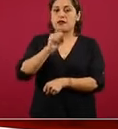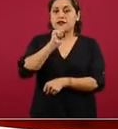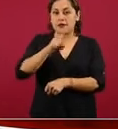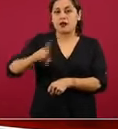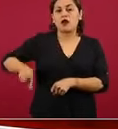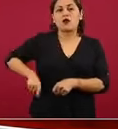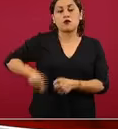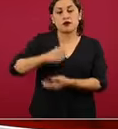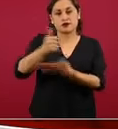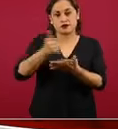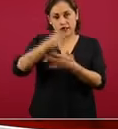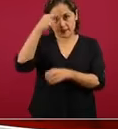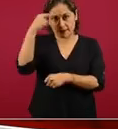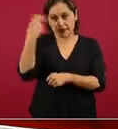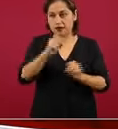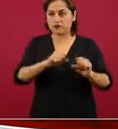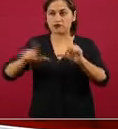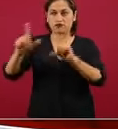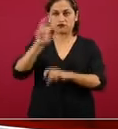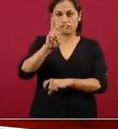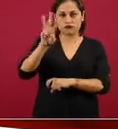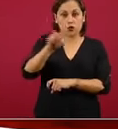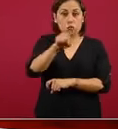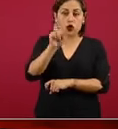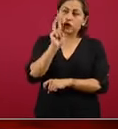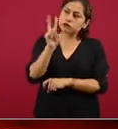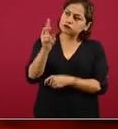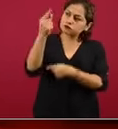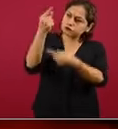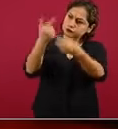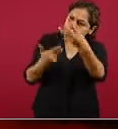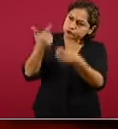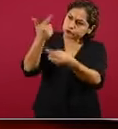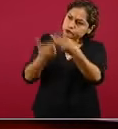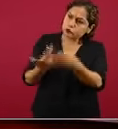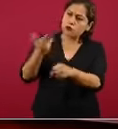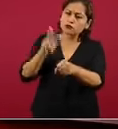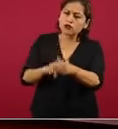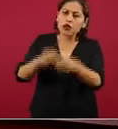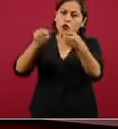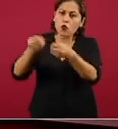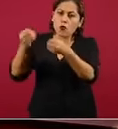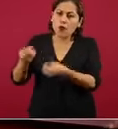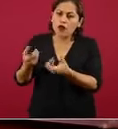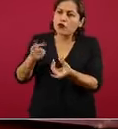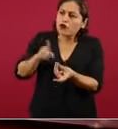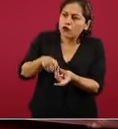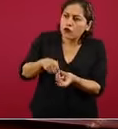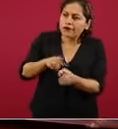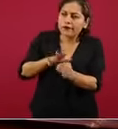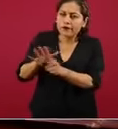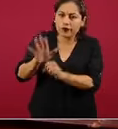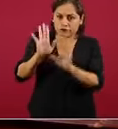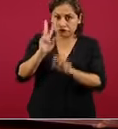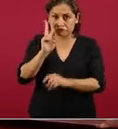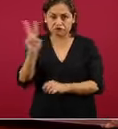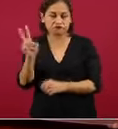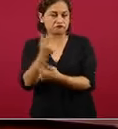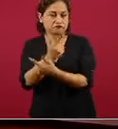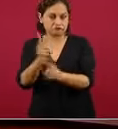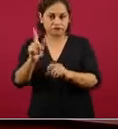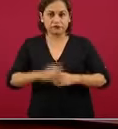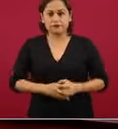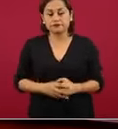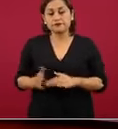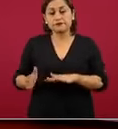dinámico, en donde pueden ver día con día cuál es la ocupación de cada una de las unidades hospitalarias. La siguiente, para el